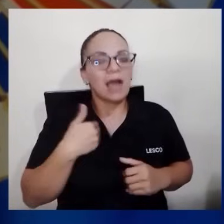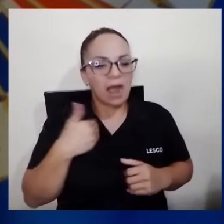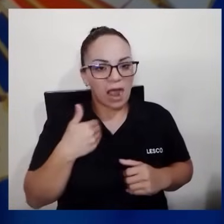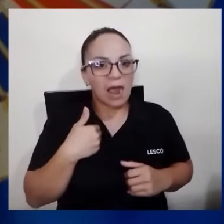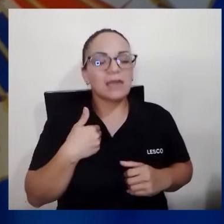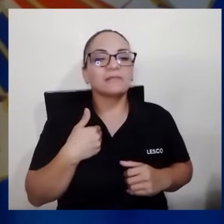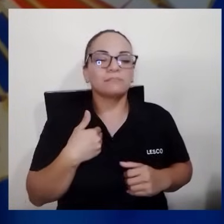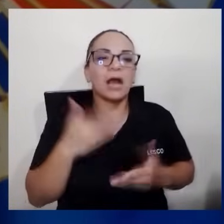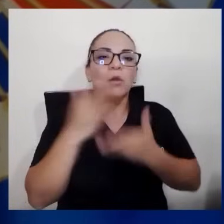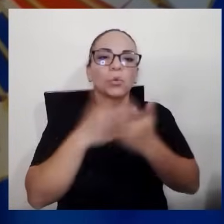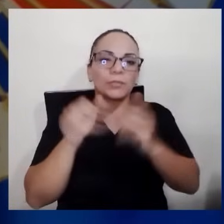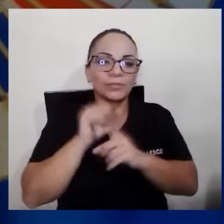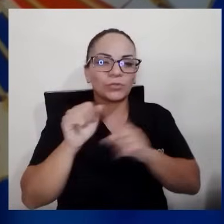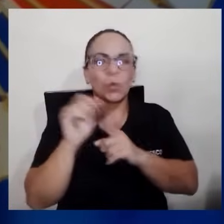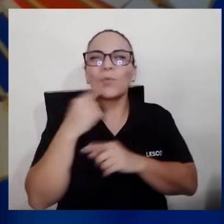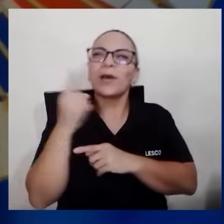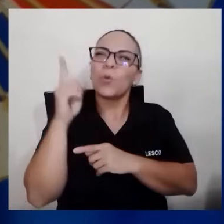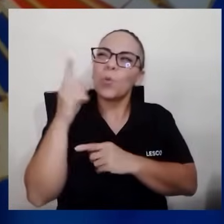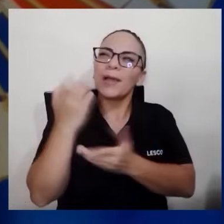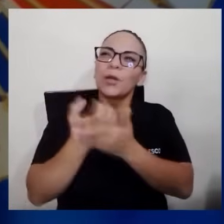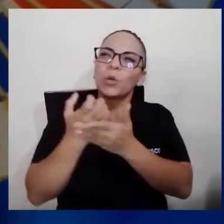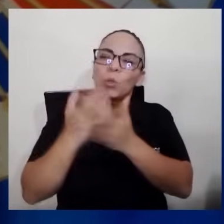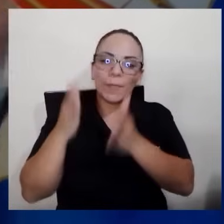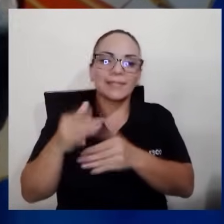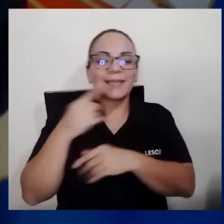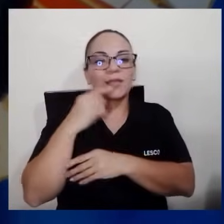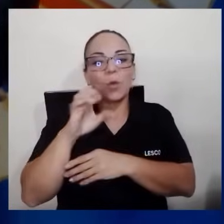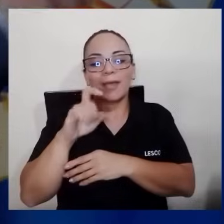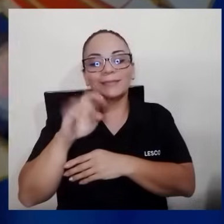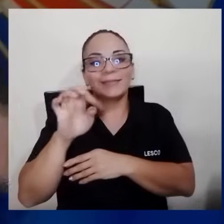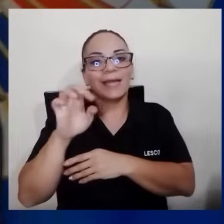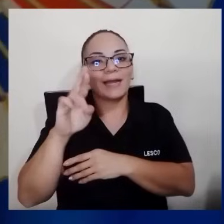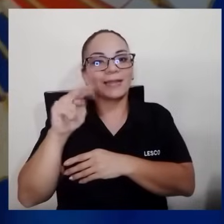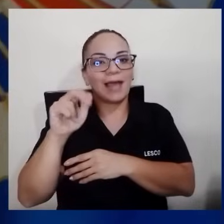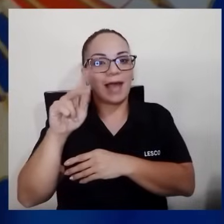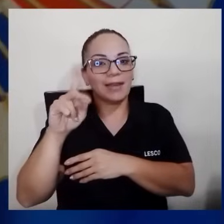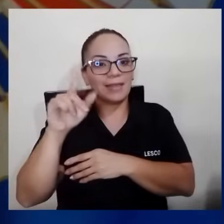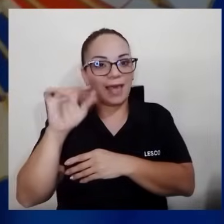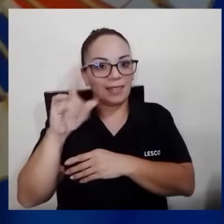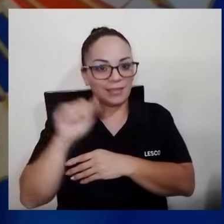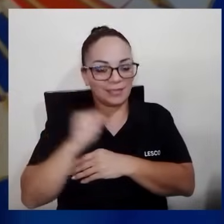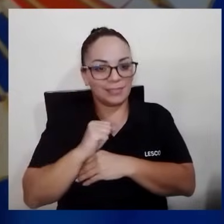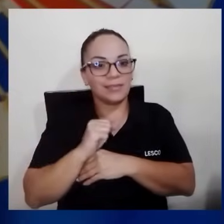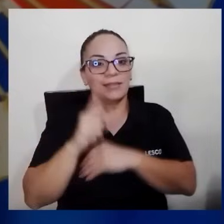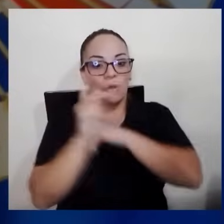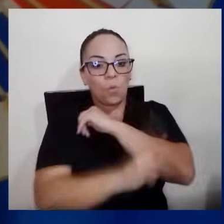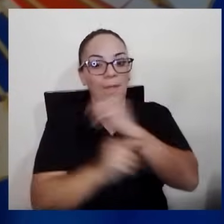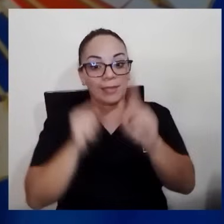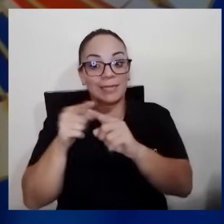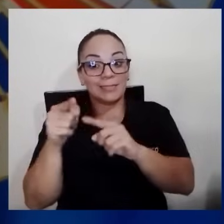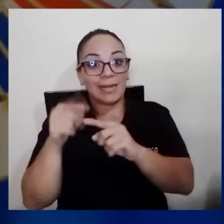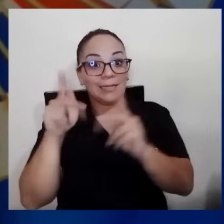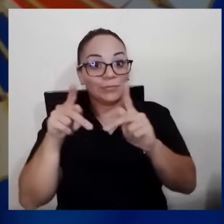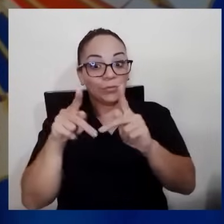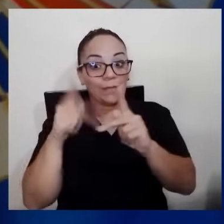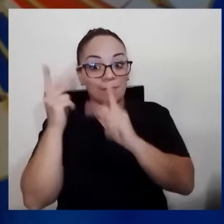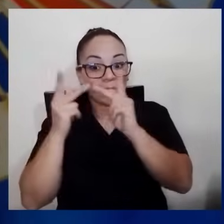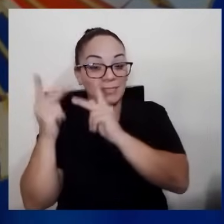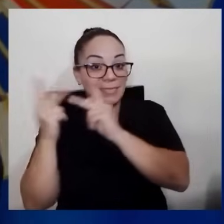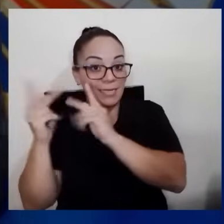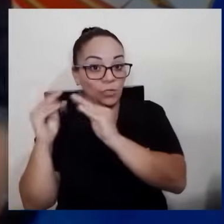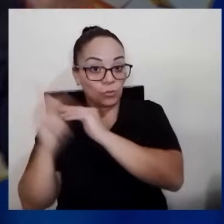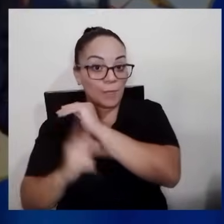un economista de la situación de un país ha sus vecinos que tenemos que ser